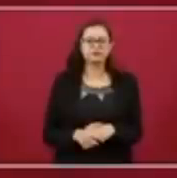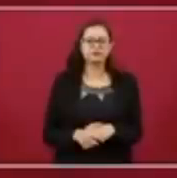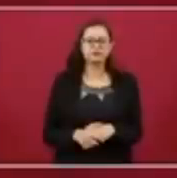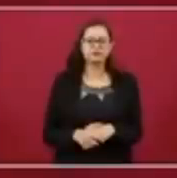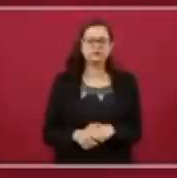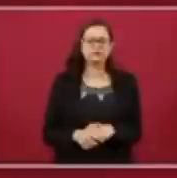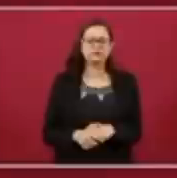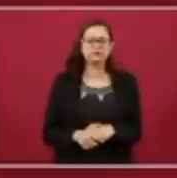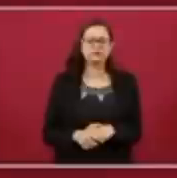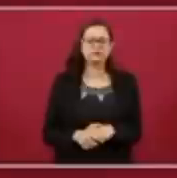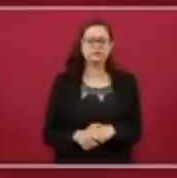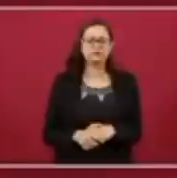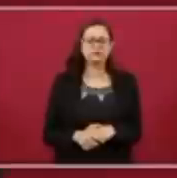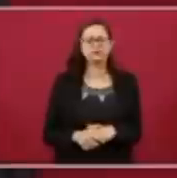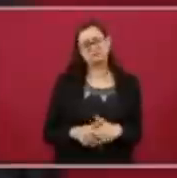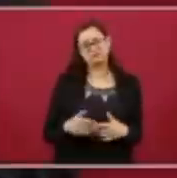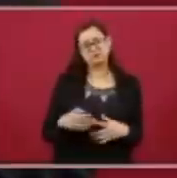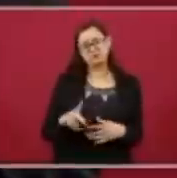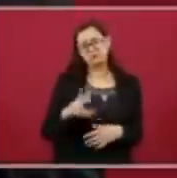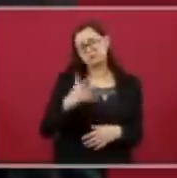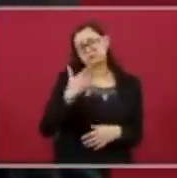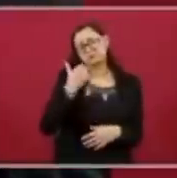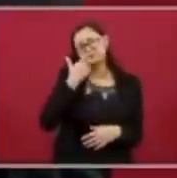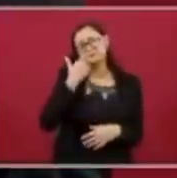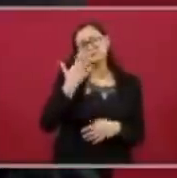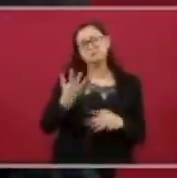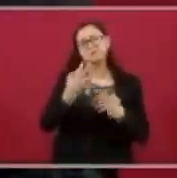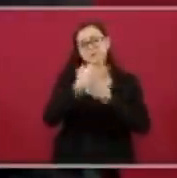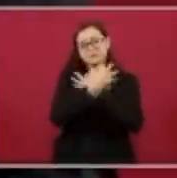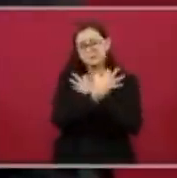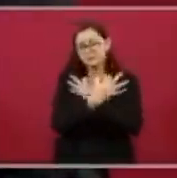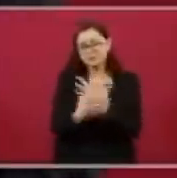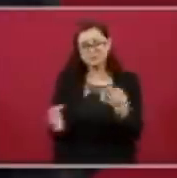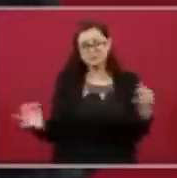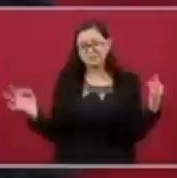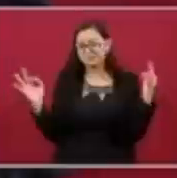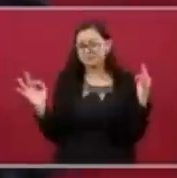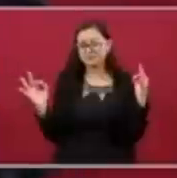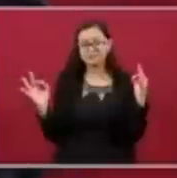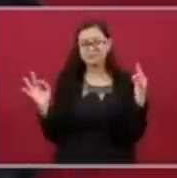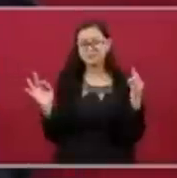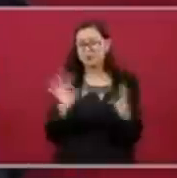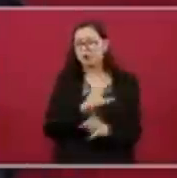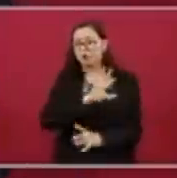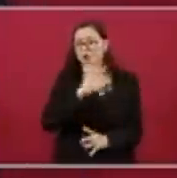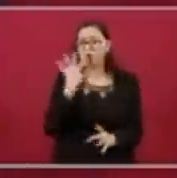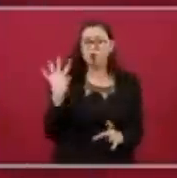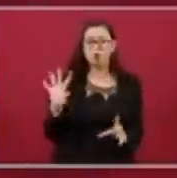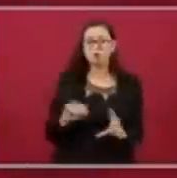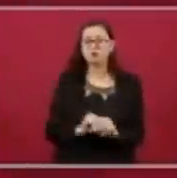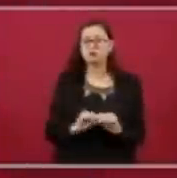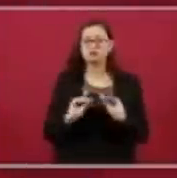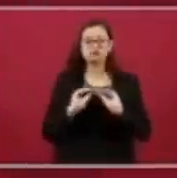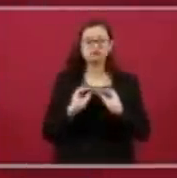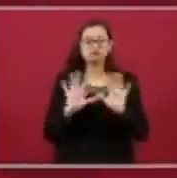sí quería darlo a conocer, así, con toda